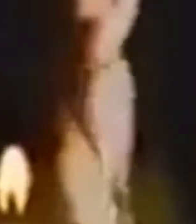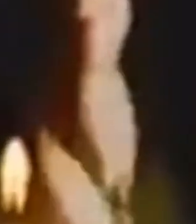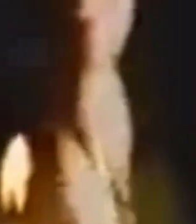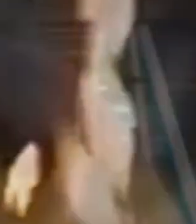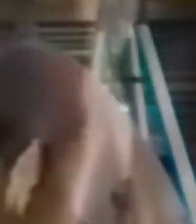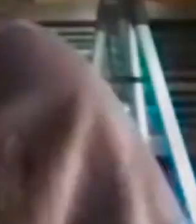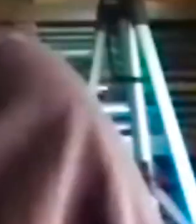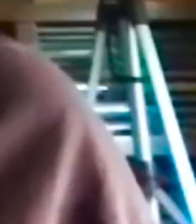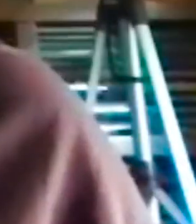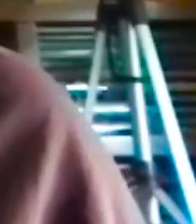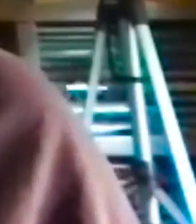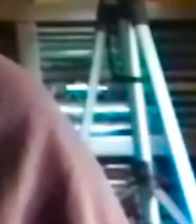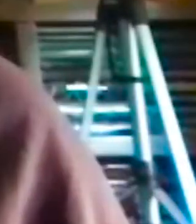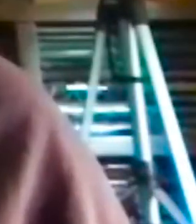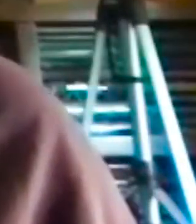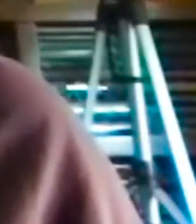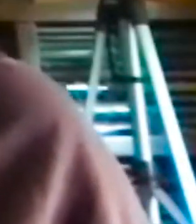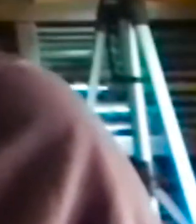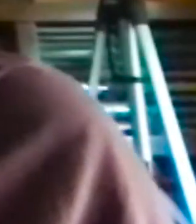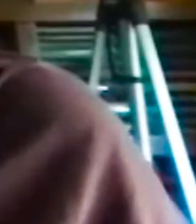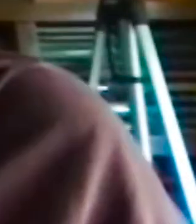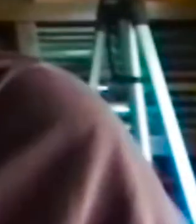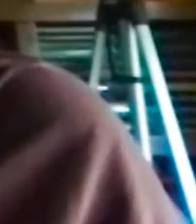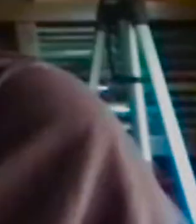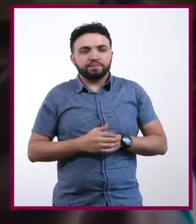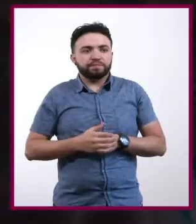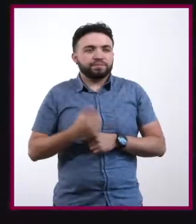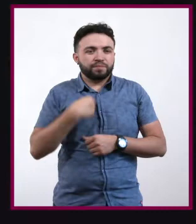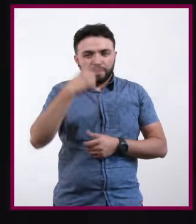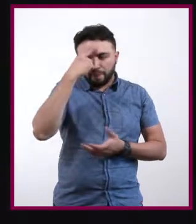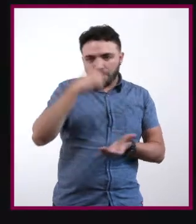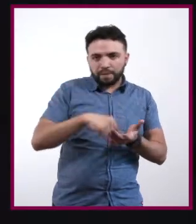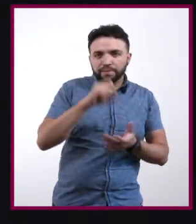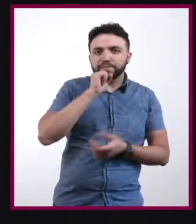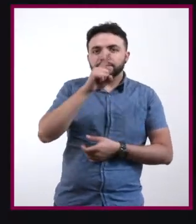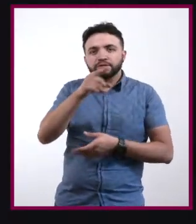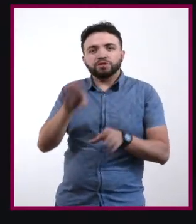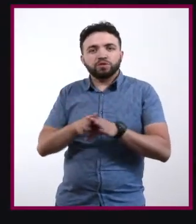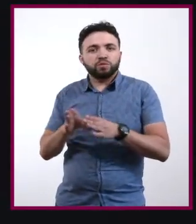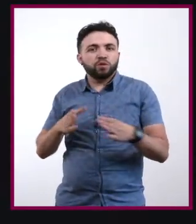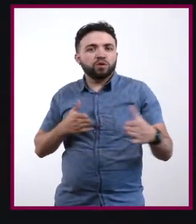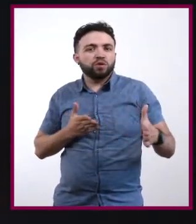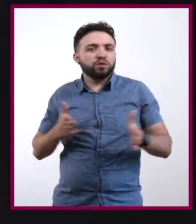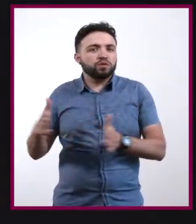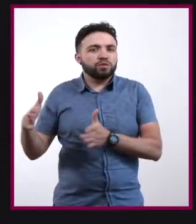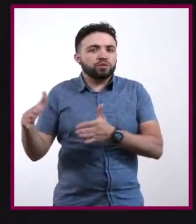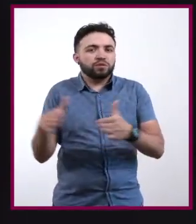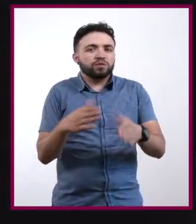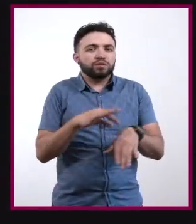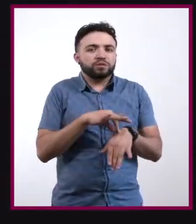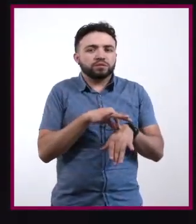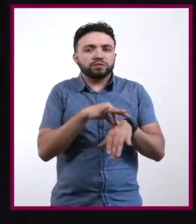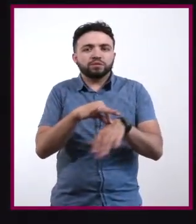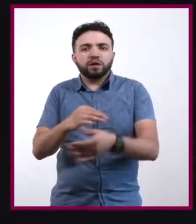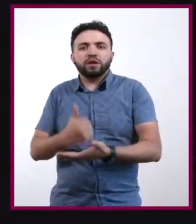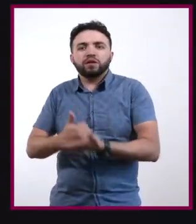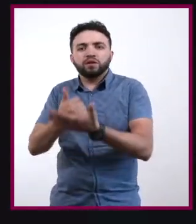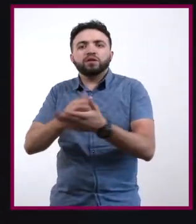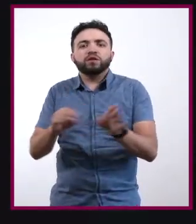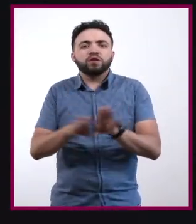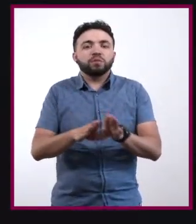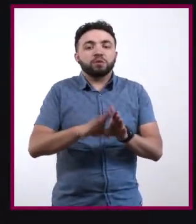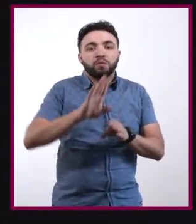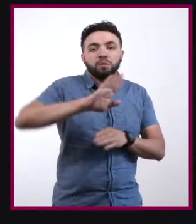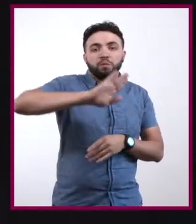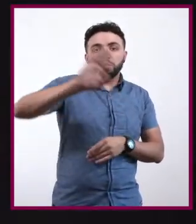Yo creo que también son estos guías de los muertos hacia el